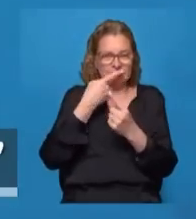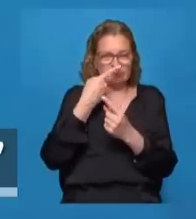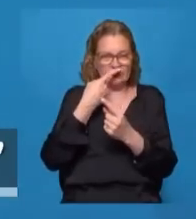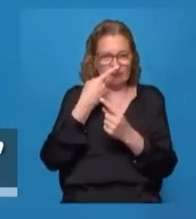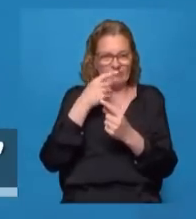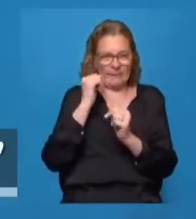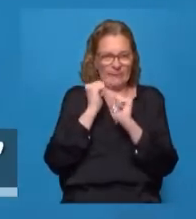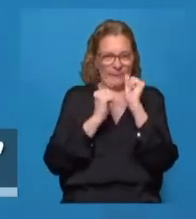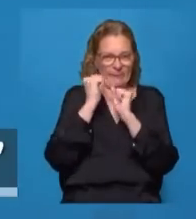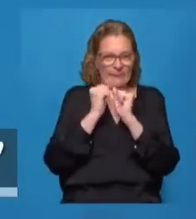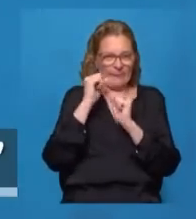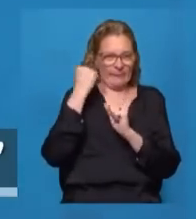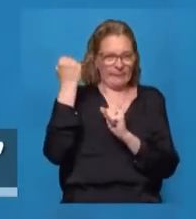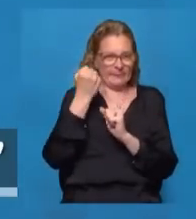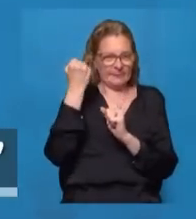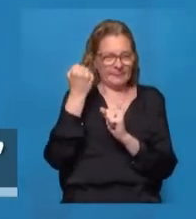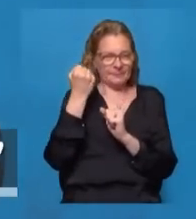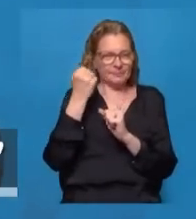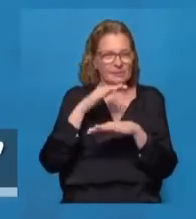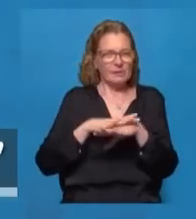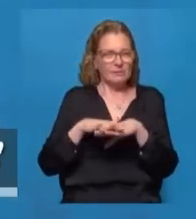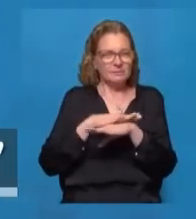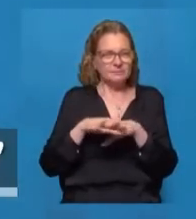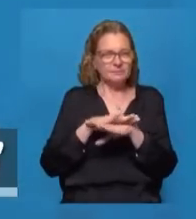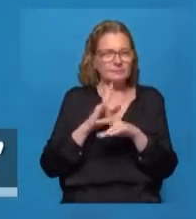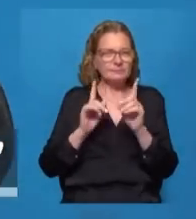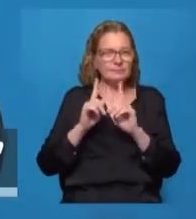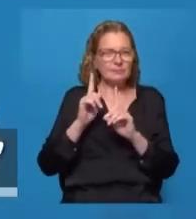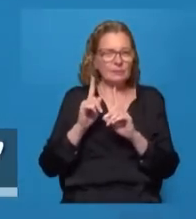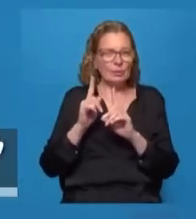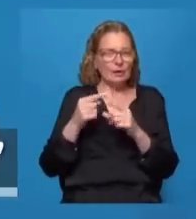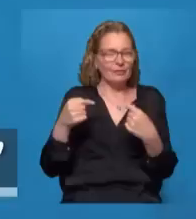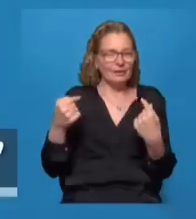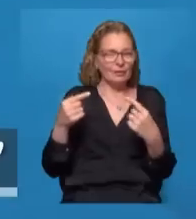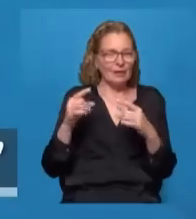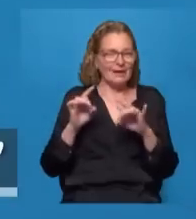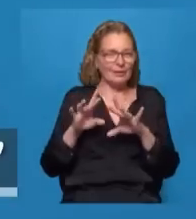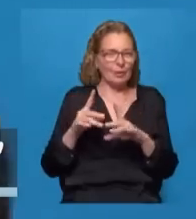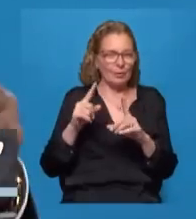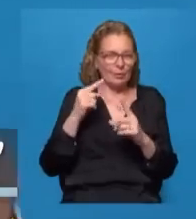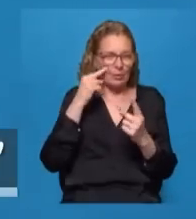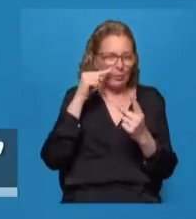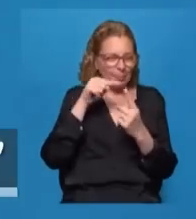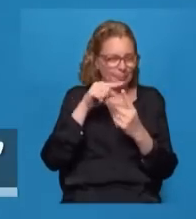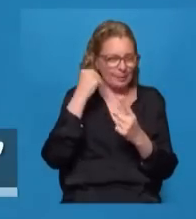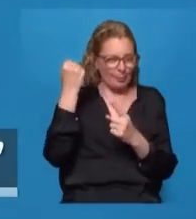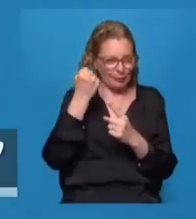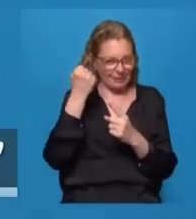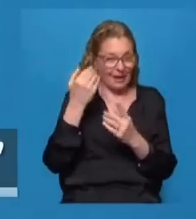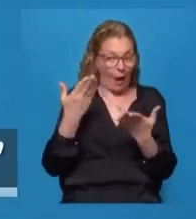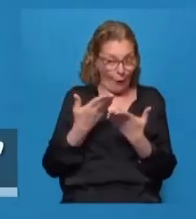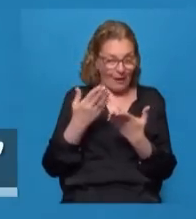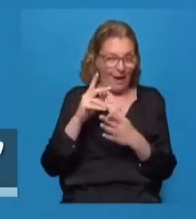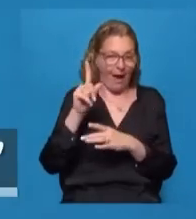económicos muy importantes básicamente por algunos recursos diría que lo central en este momento es el agua no es decir